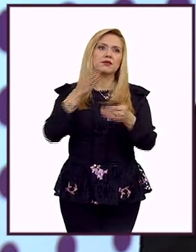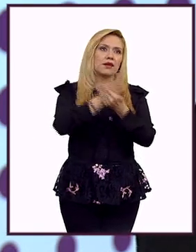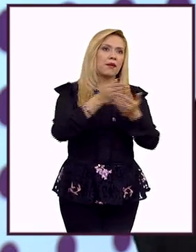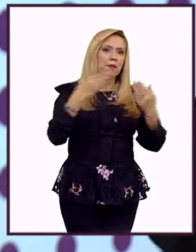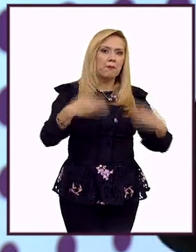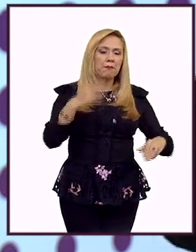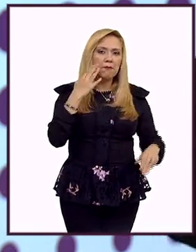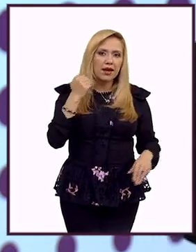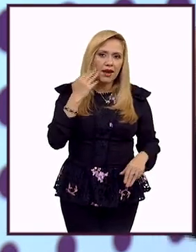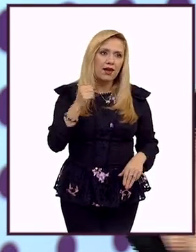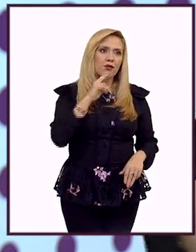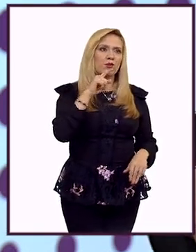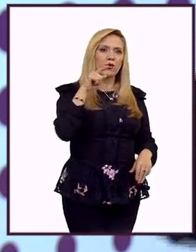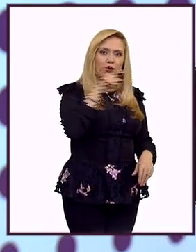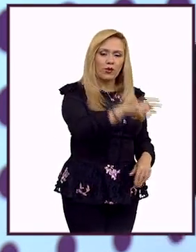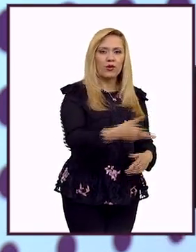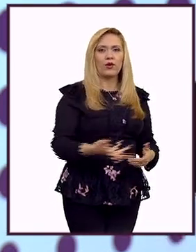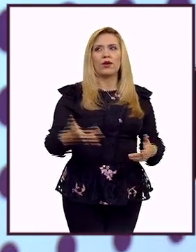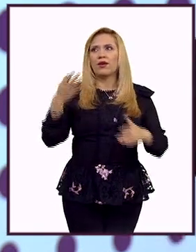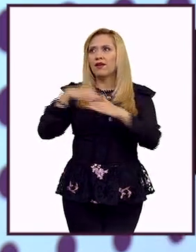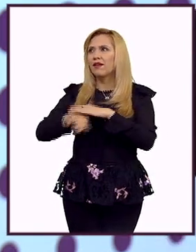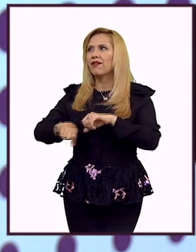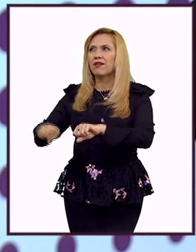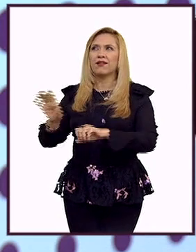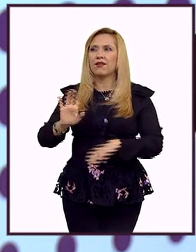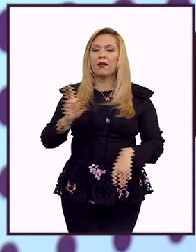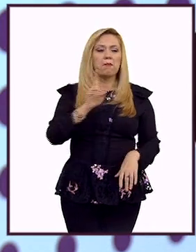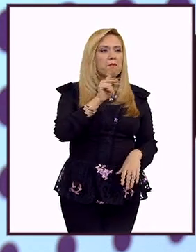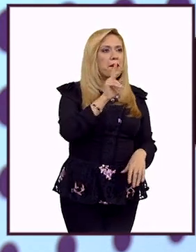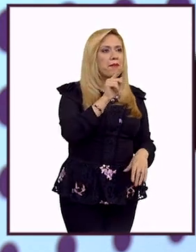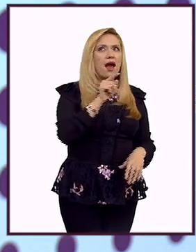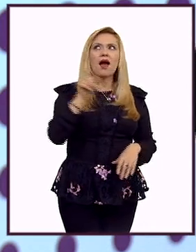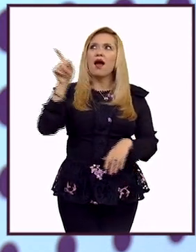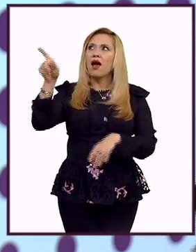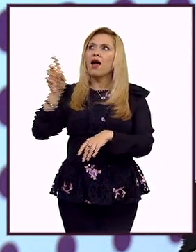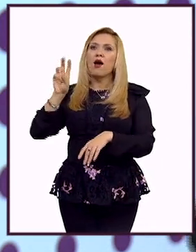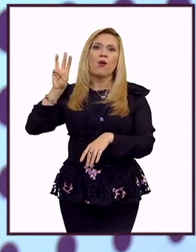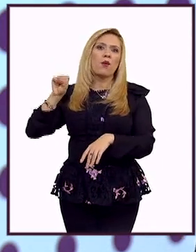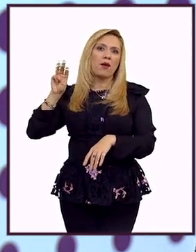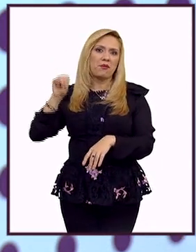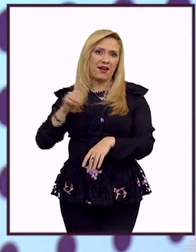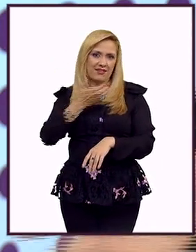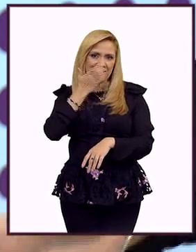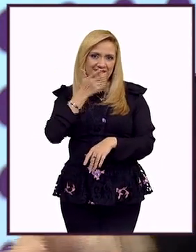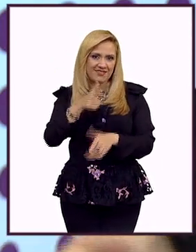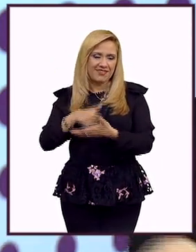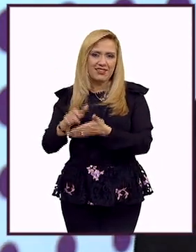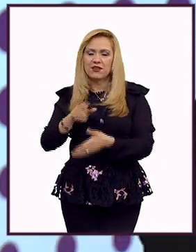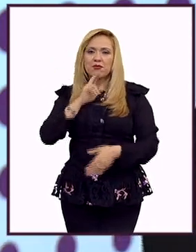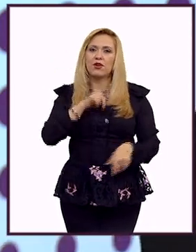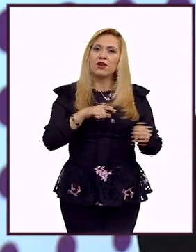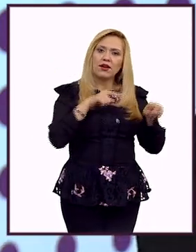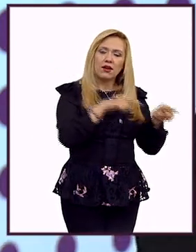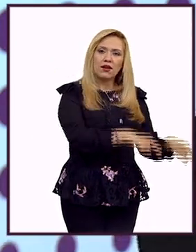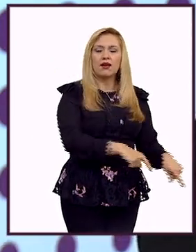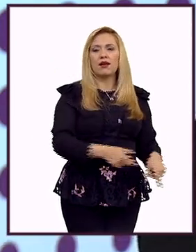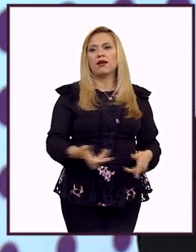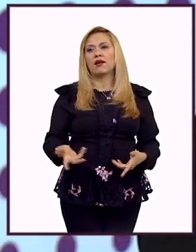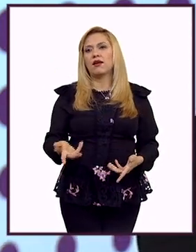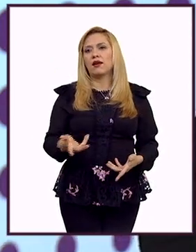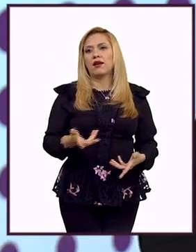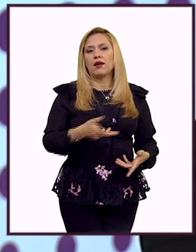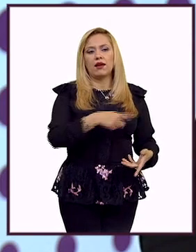mercados agroecológicos, comprarle la papa no al Walmart, sino al productor que tenemos al lado. Y yo creo que